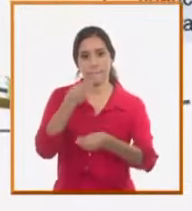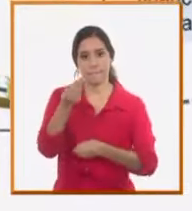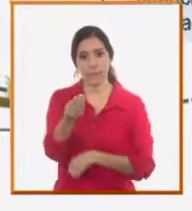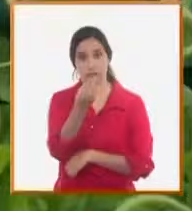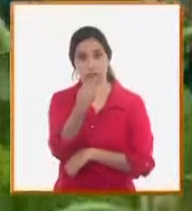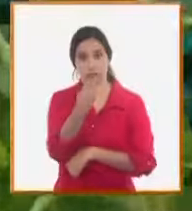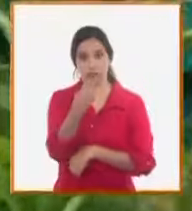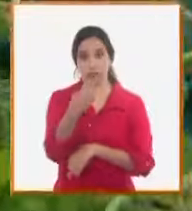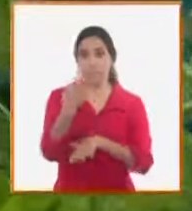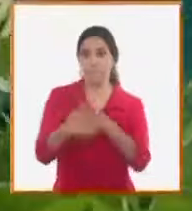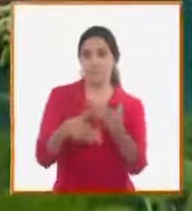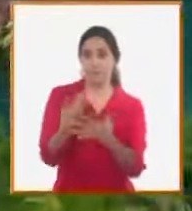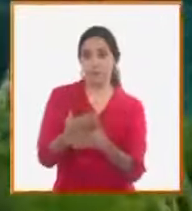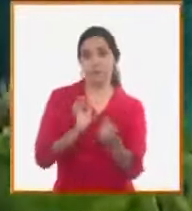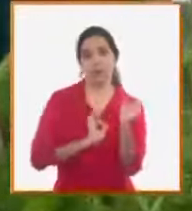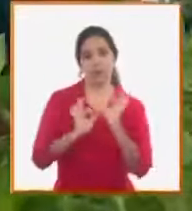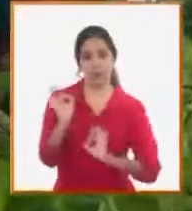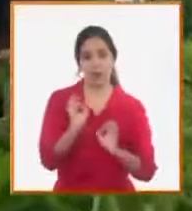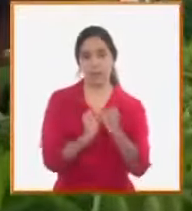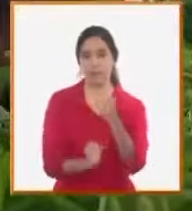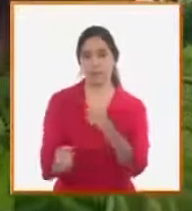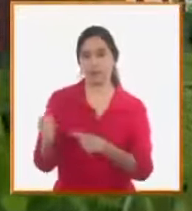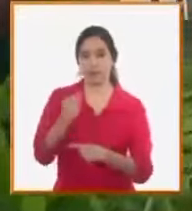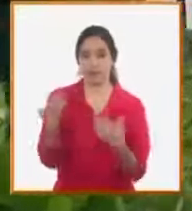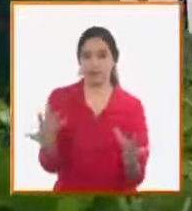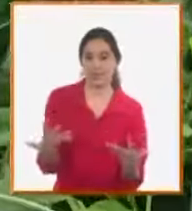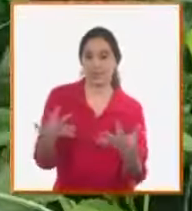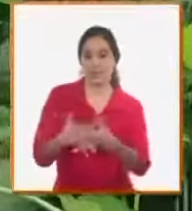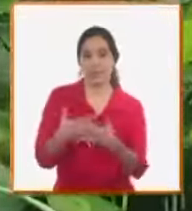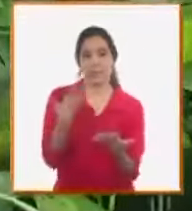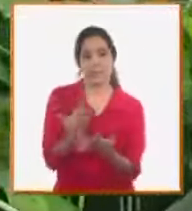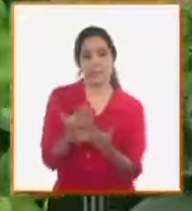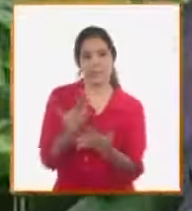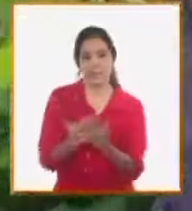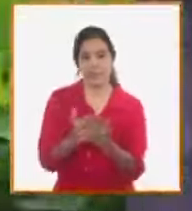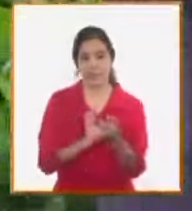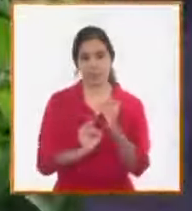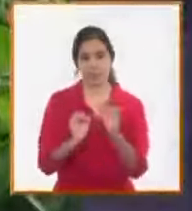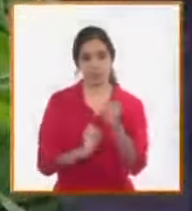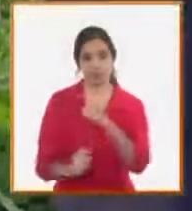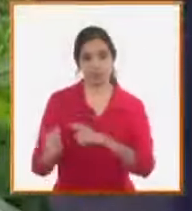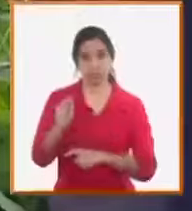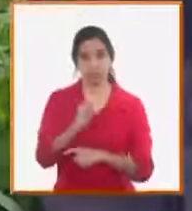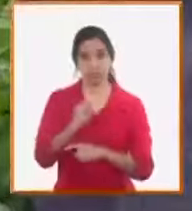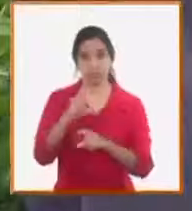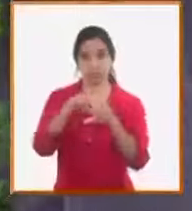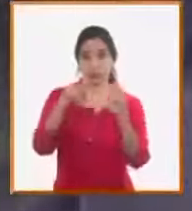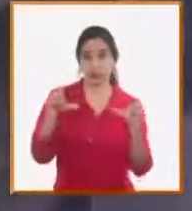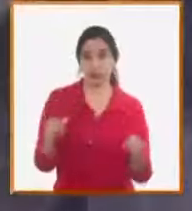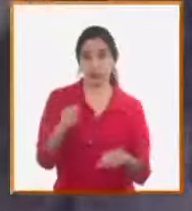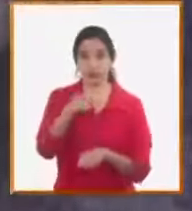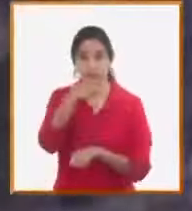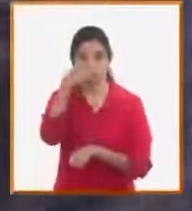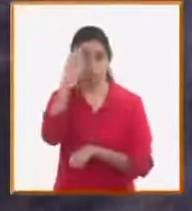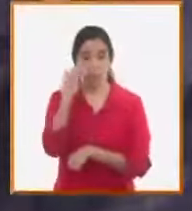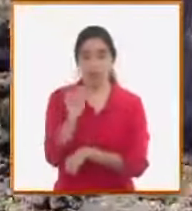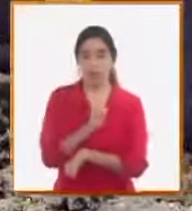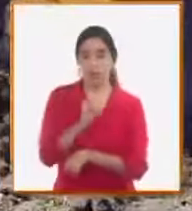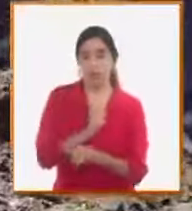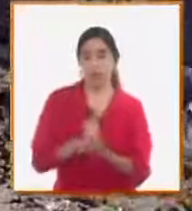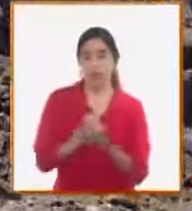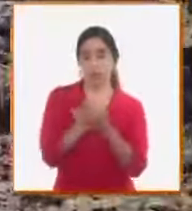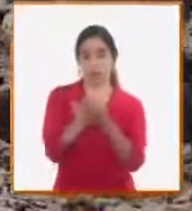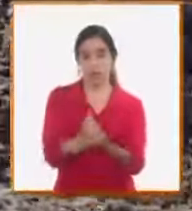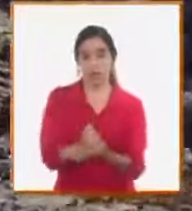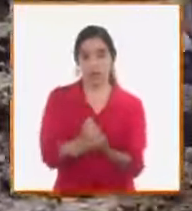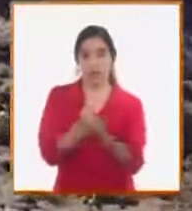de desastres con una vinculación directa con las entidades aseguradoras en la nación caribeña. Además de favorecer la efectividad de